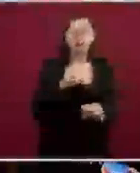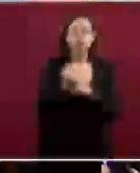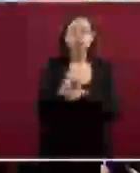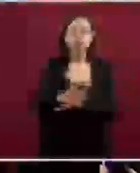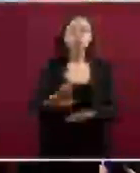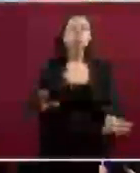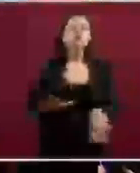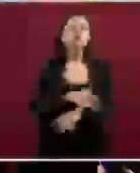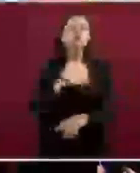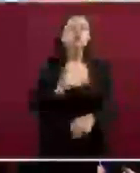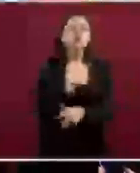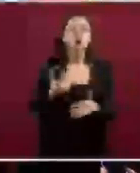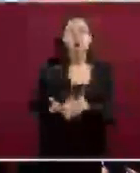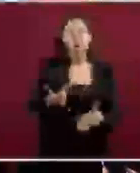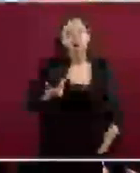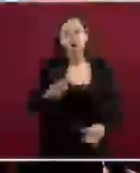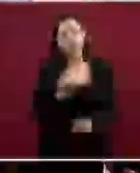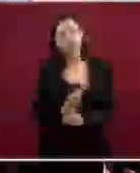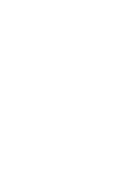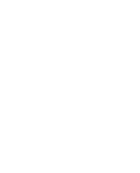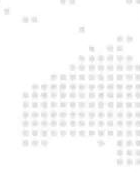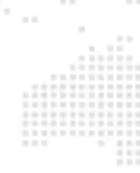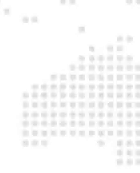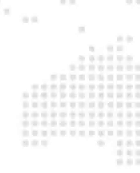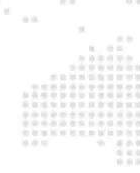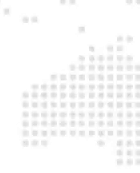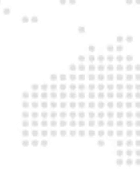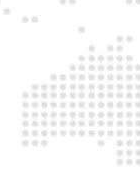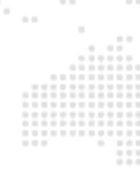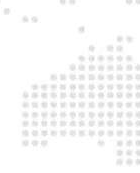vigilancia de la casa